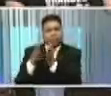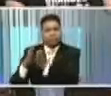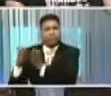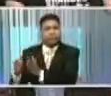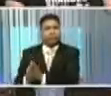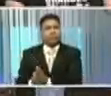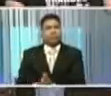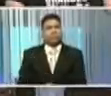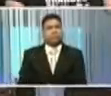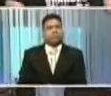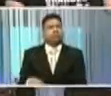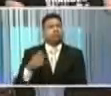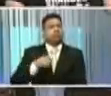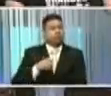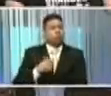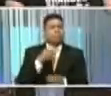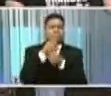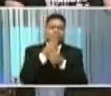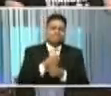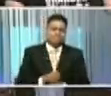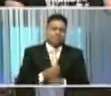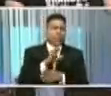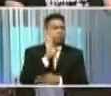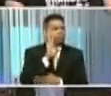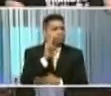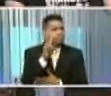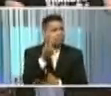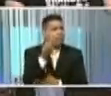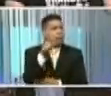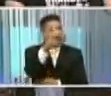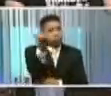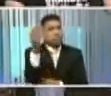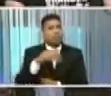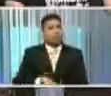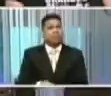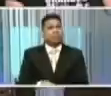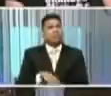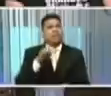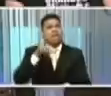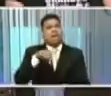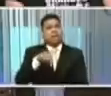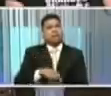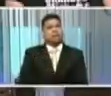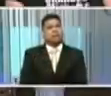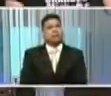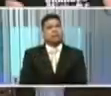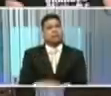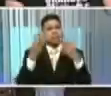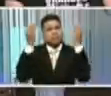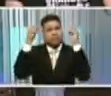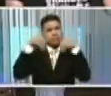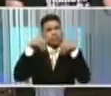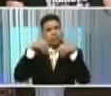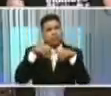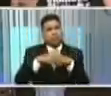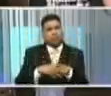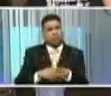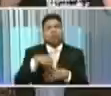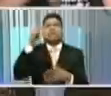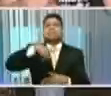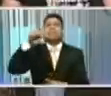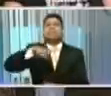Y yo aspiro, fíjense ustedes, de aquí, de acuerdo pues, pero te necesito el